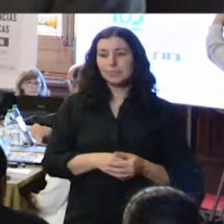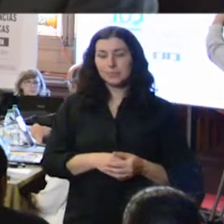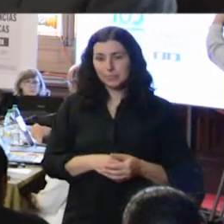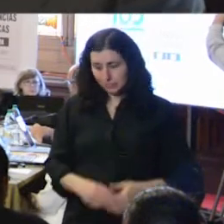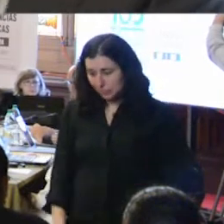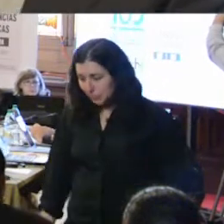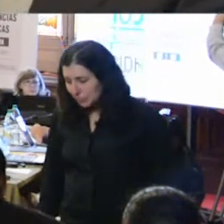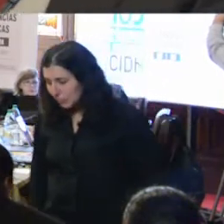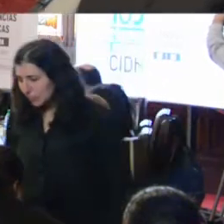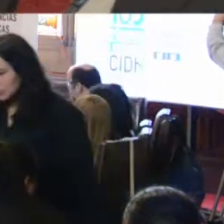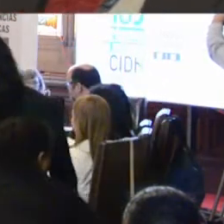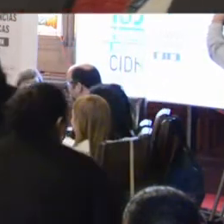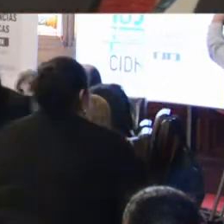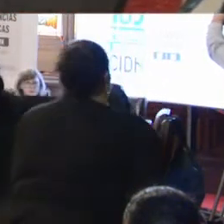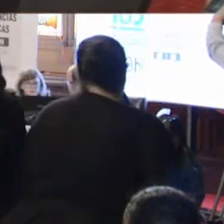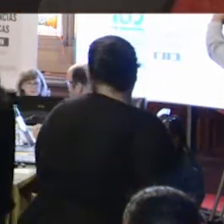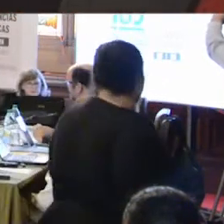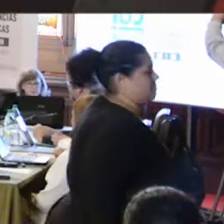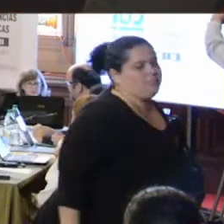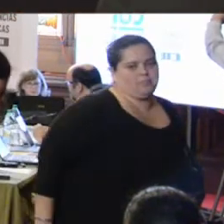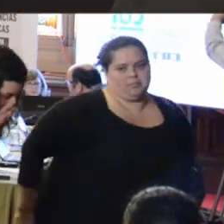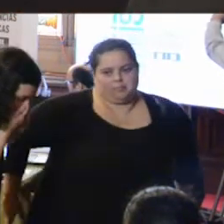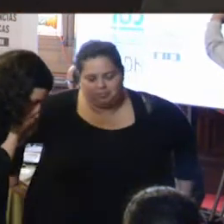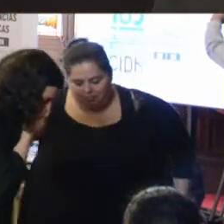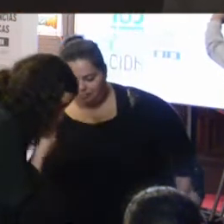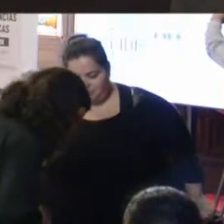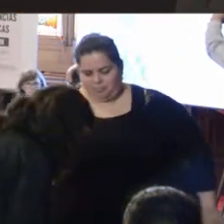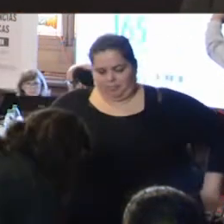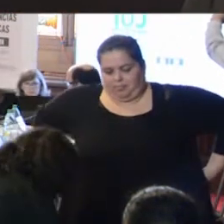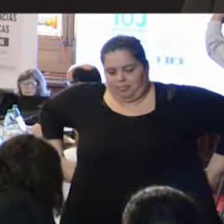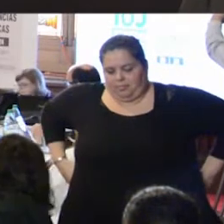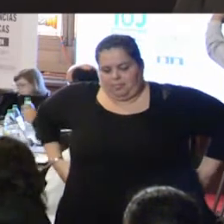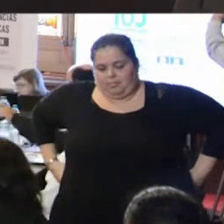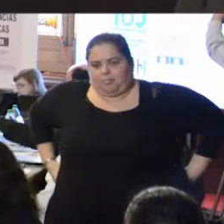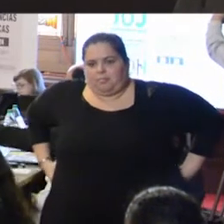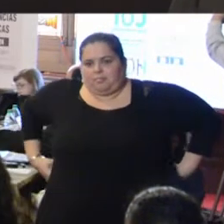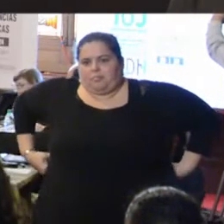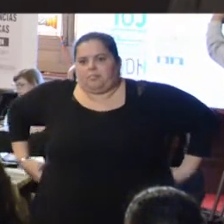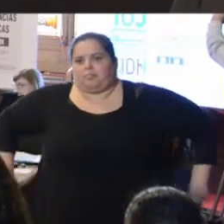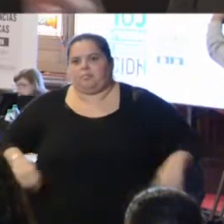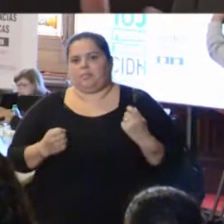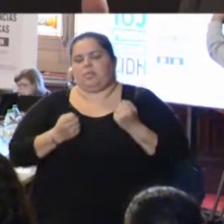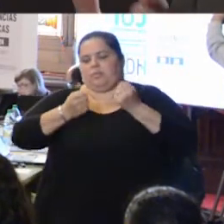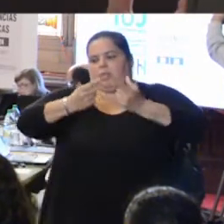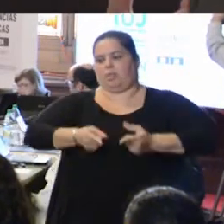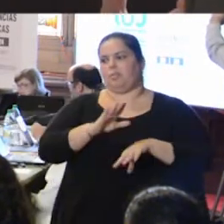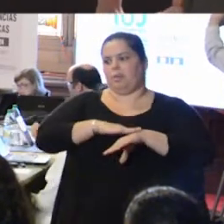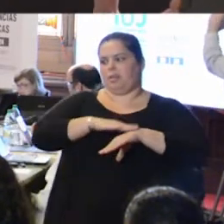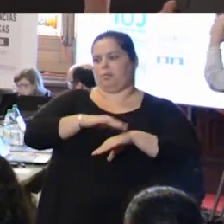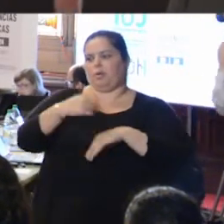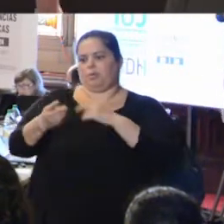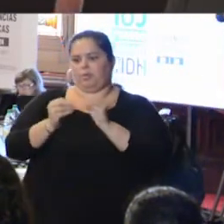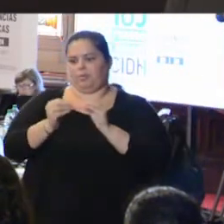Comisión Acabalar. Cederé mi tiempo a las partes. Se te veo con beneplácito la disposición de trabajar en esta mesa con el experto